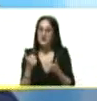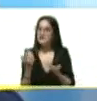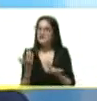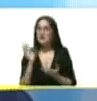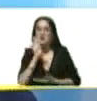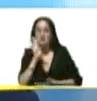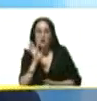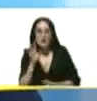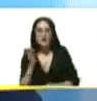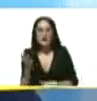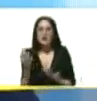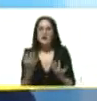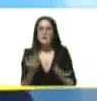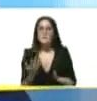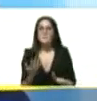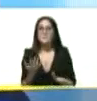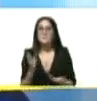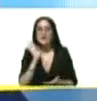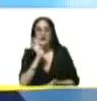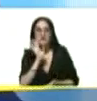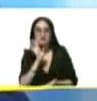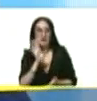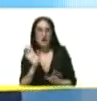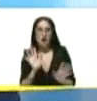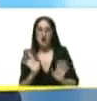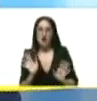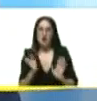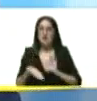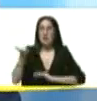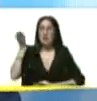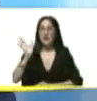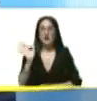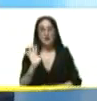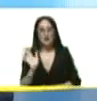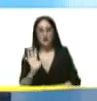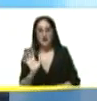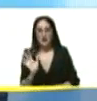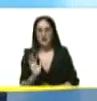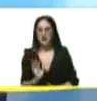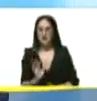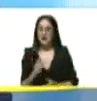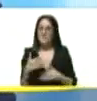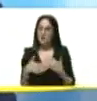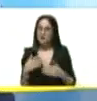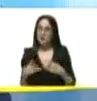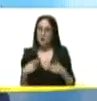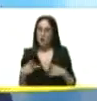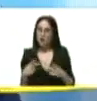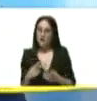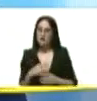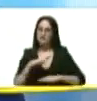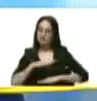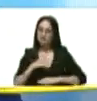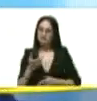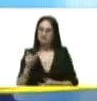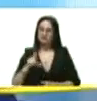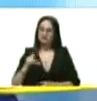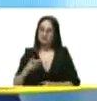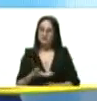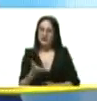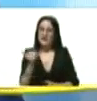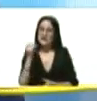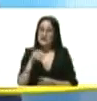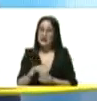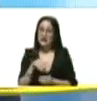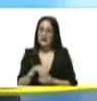especulación, sin componenda, con un proceso productivo que satisfaga las necesidades